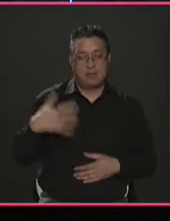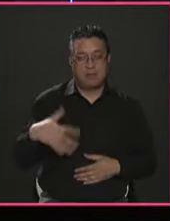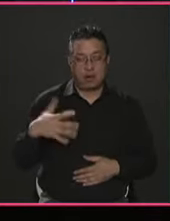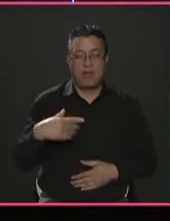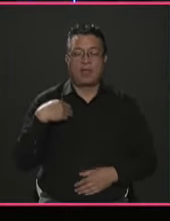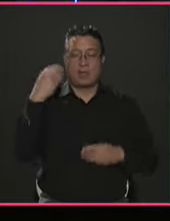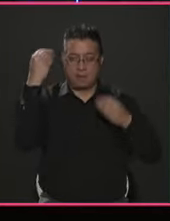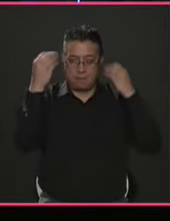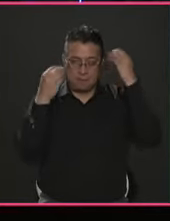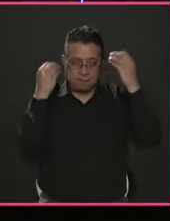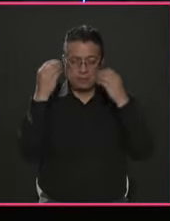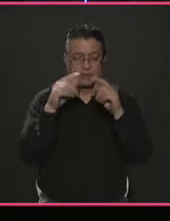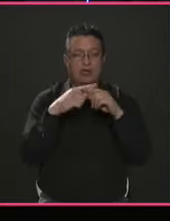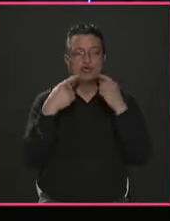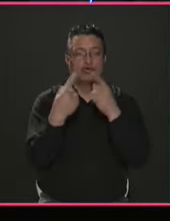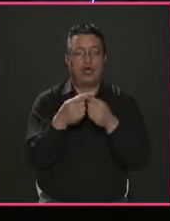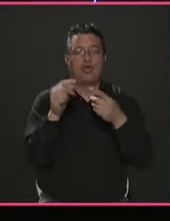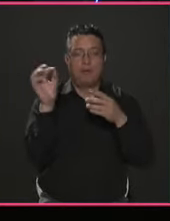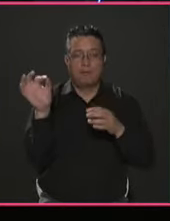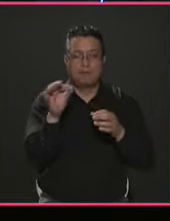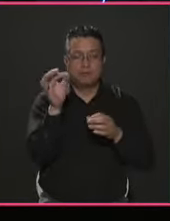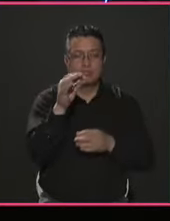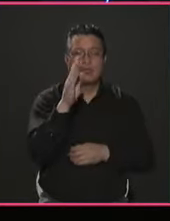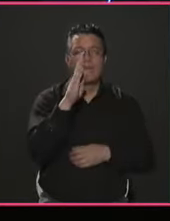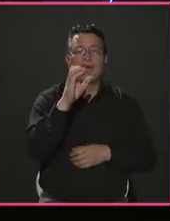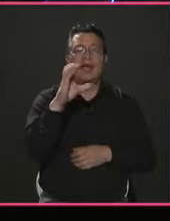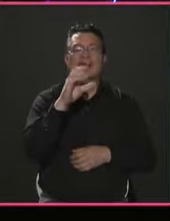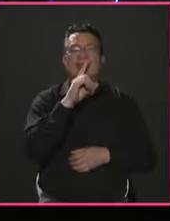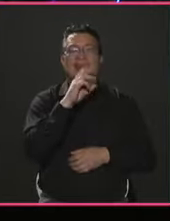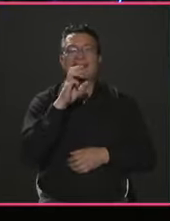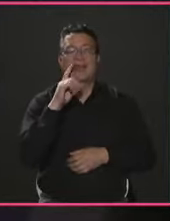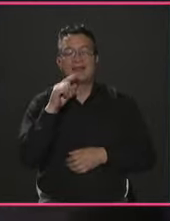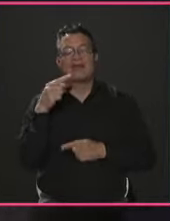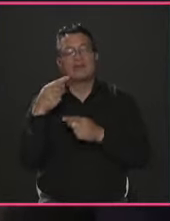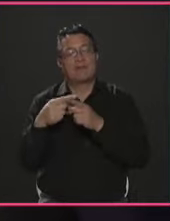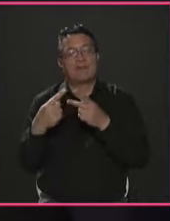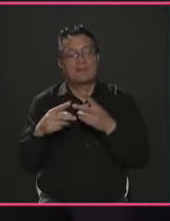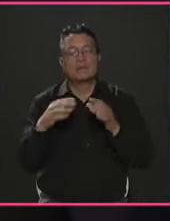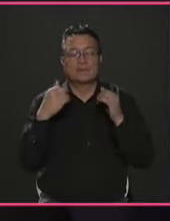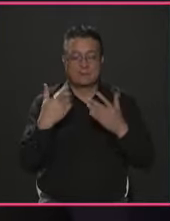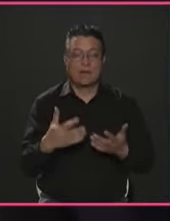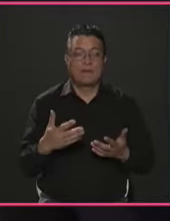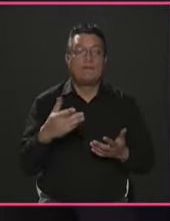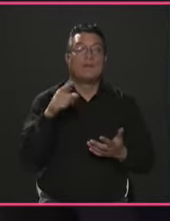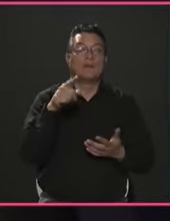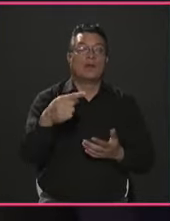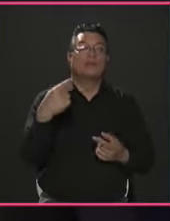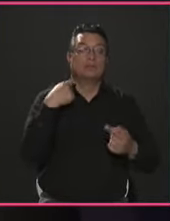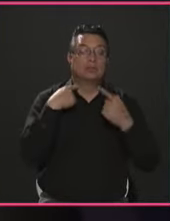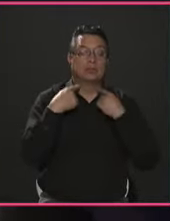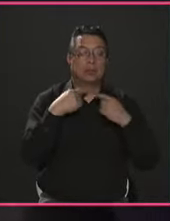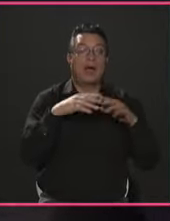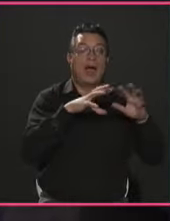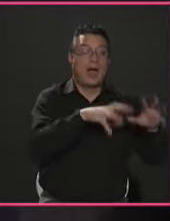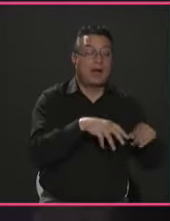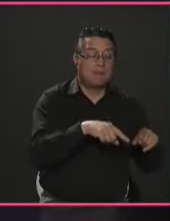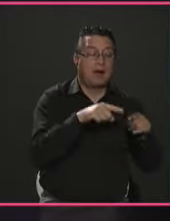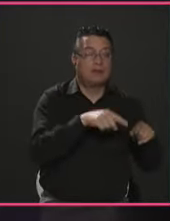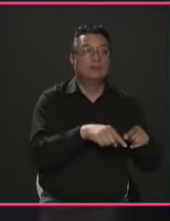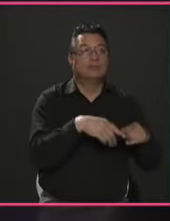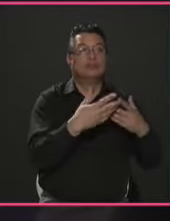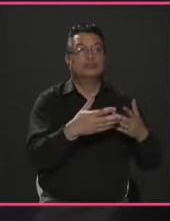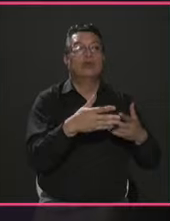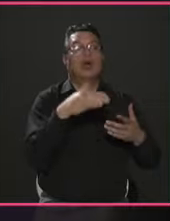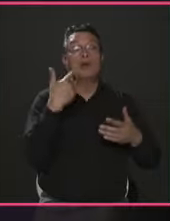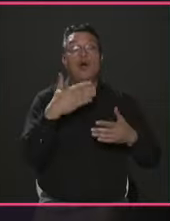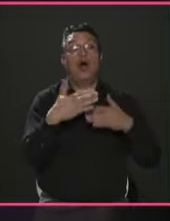sobre todas estas microorganismos bacterias y todas estas cosas que generalmente infectan a los animales y hacen sus cosas cotidianos